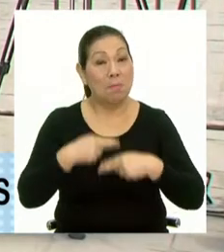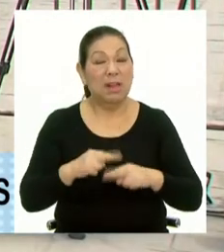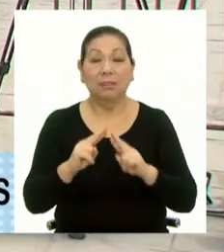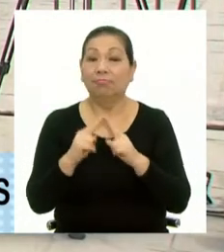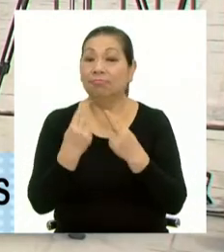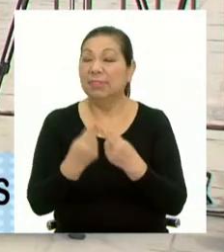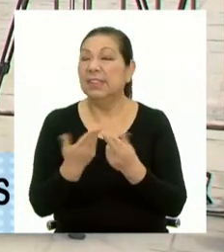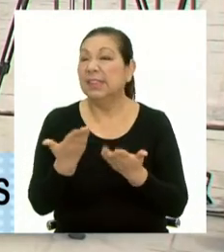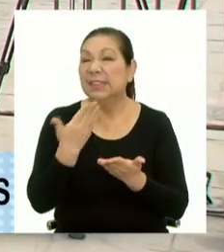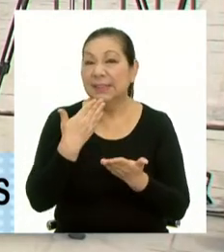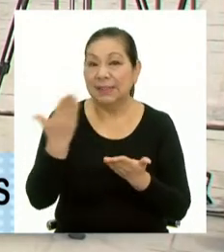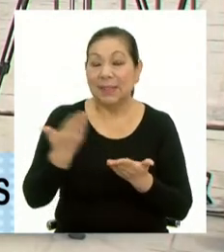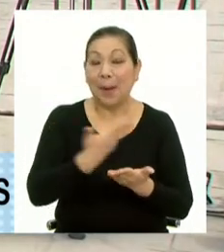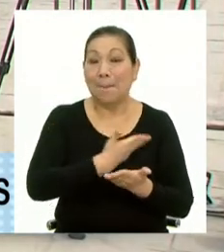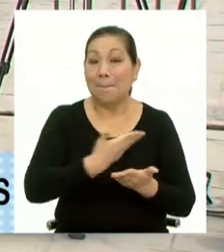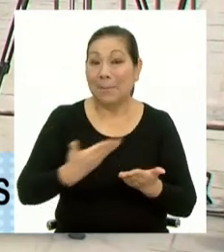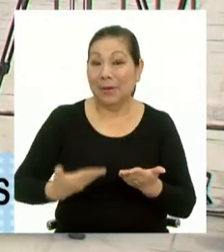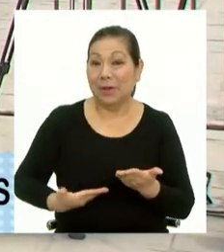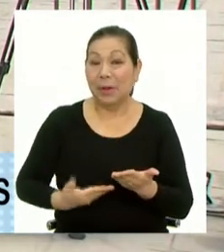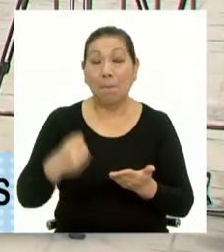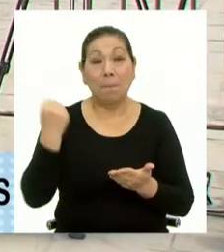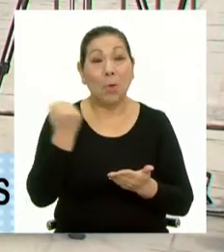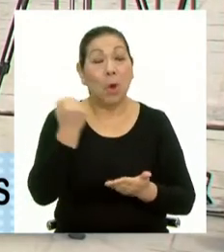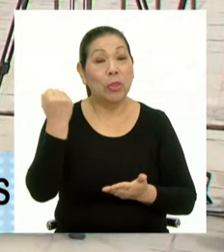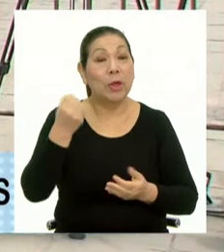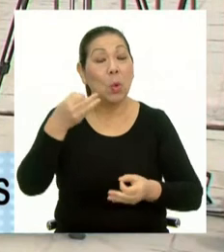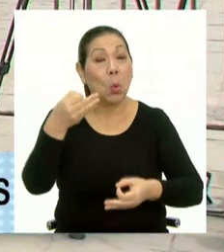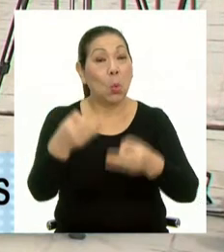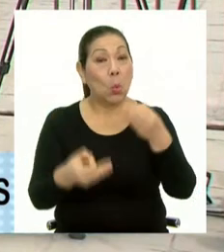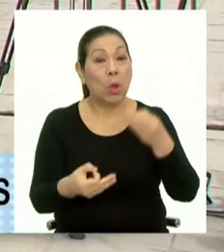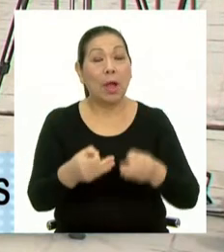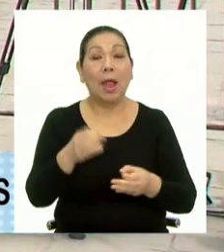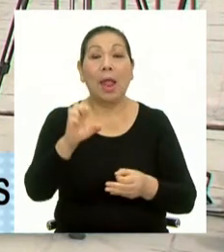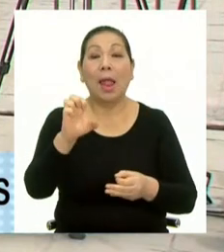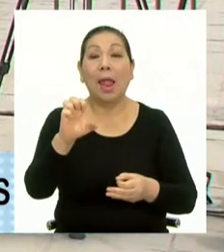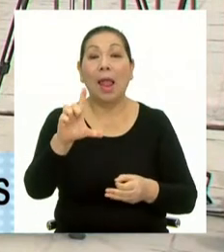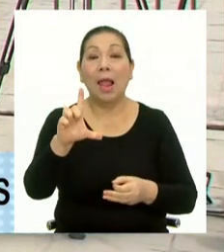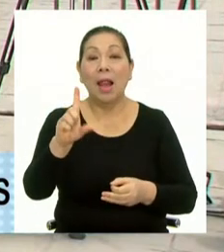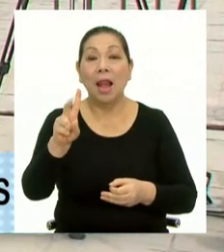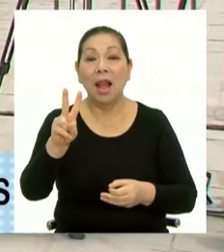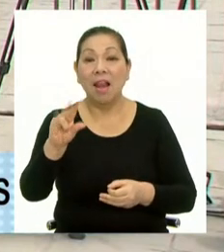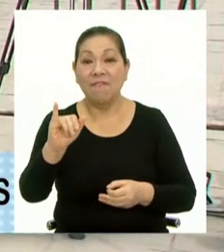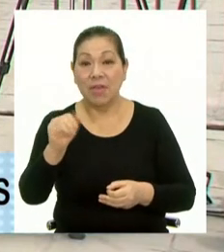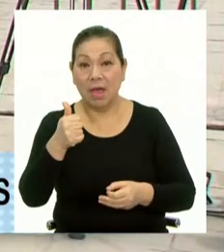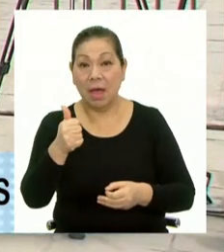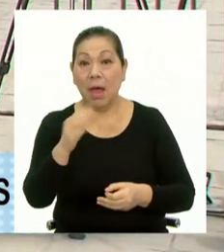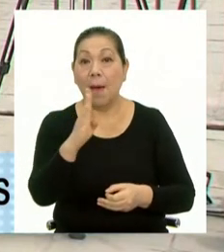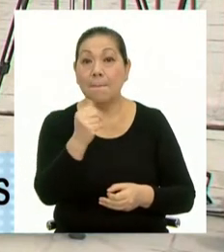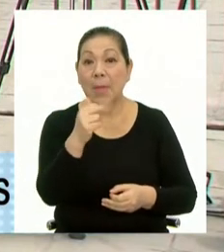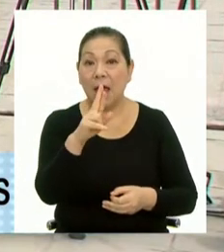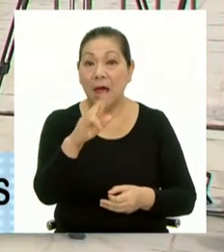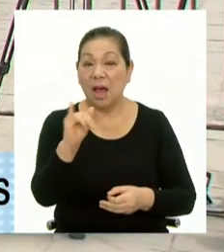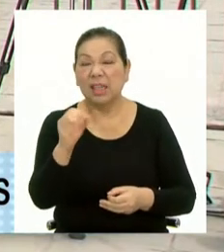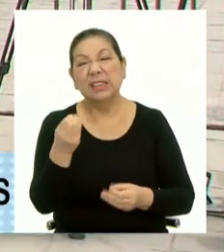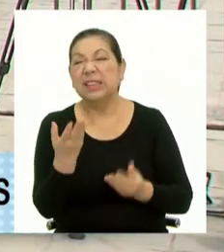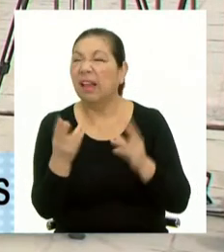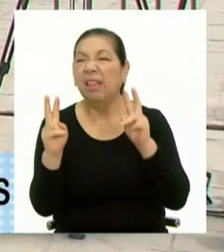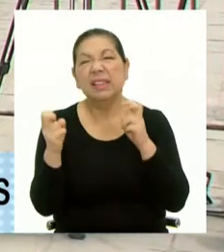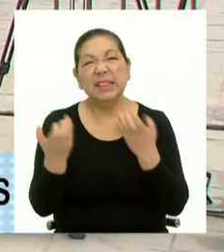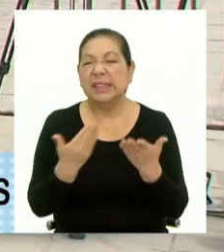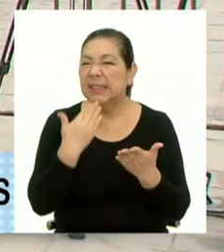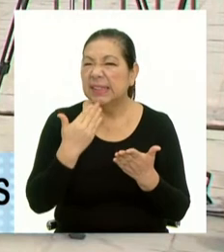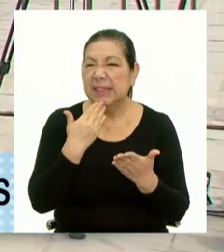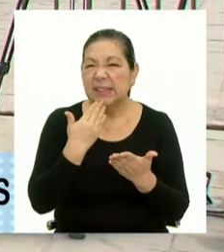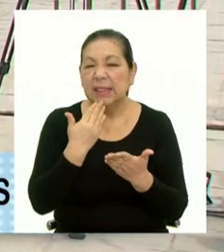reunión participó la presidenta del Poder Judicial, Elvia Barrios, y básicamente el tema que se ha tratado está